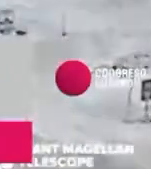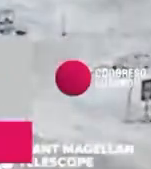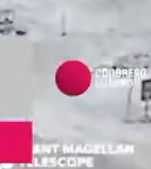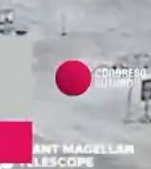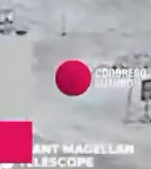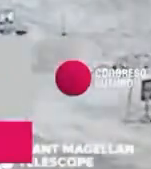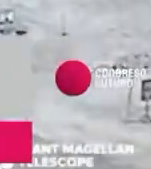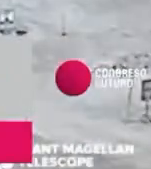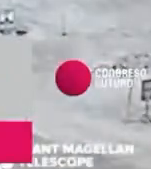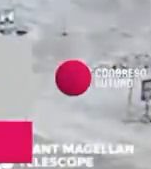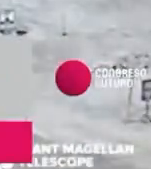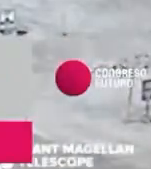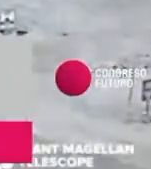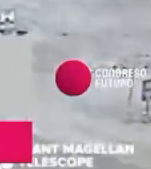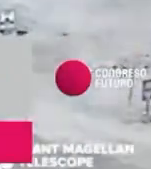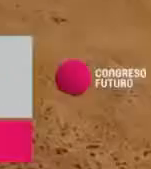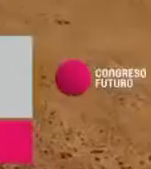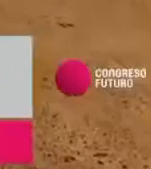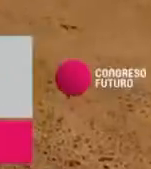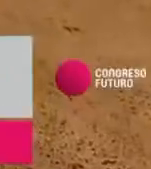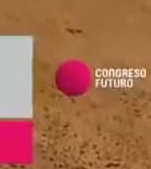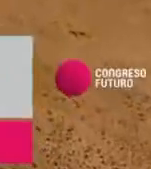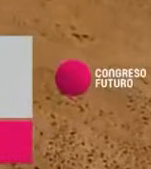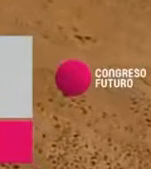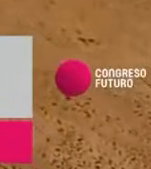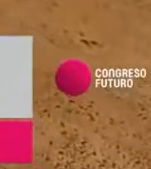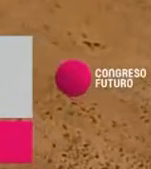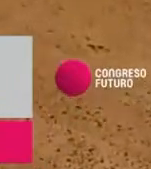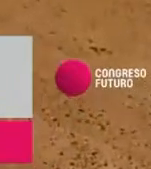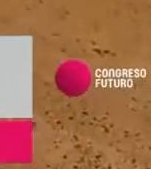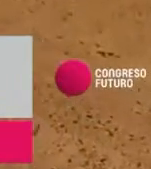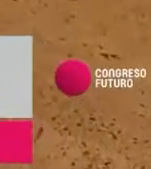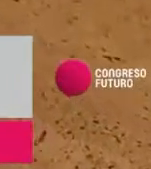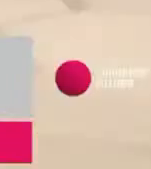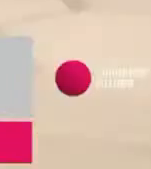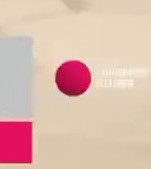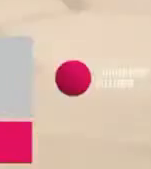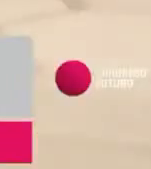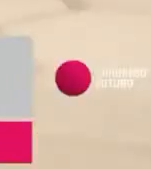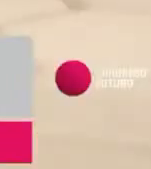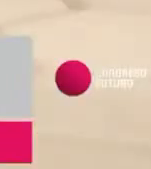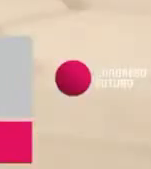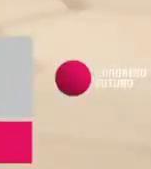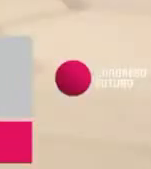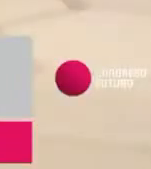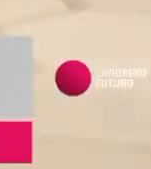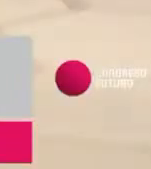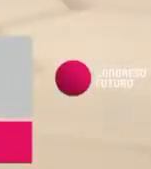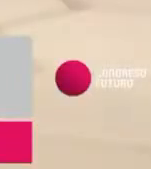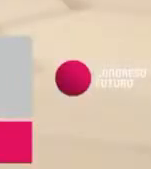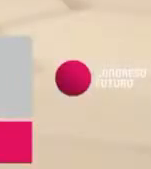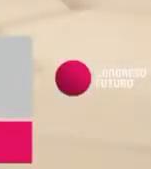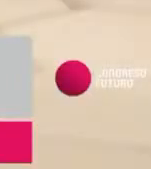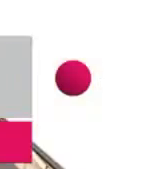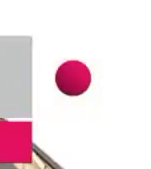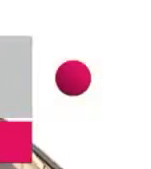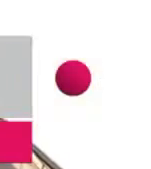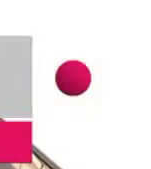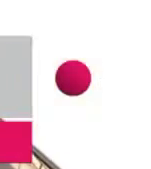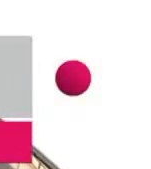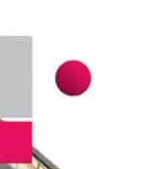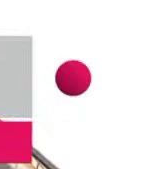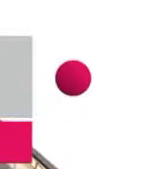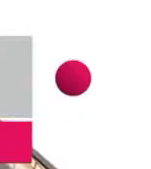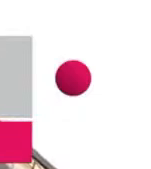levantado. Un proyecto que nació en 1983 y que por primera vez para Chile pudimos conocer en detalle.